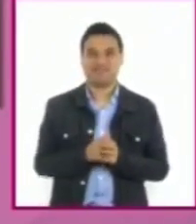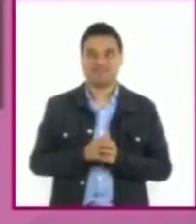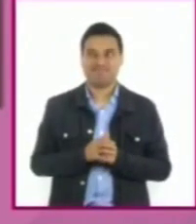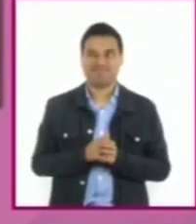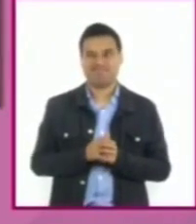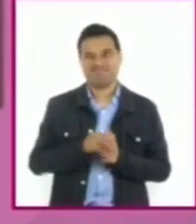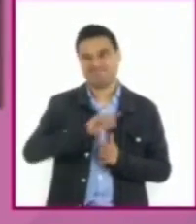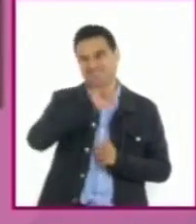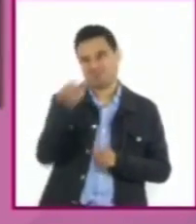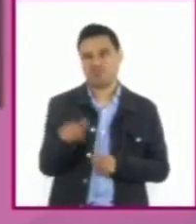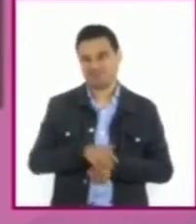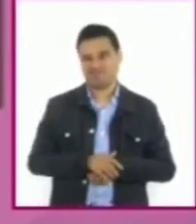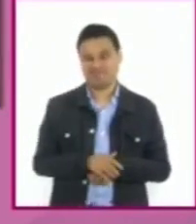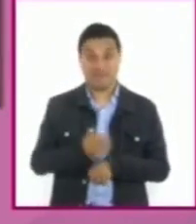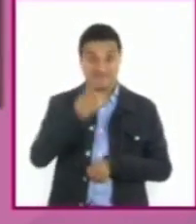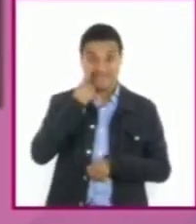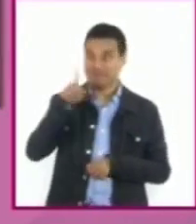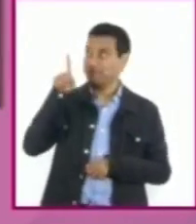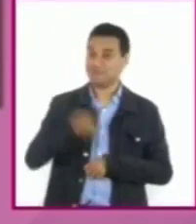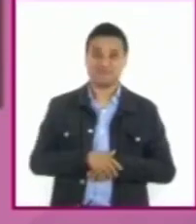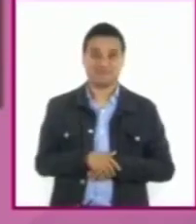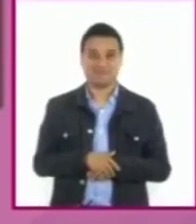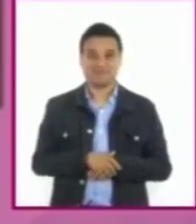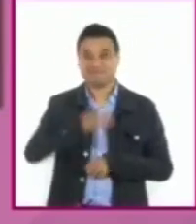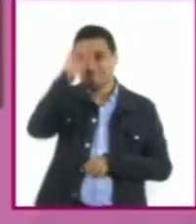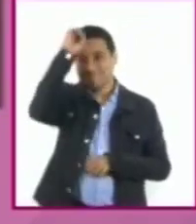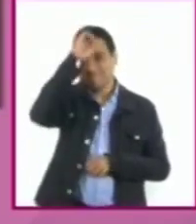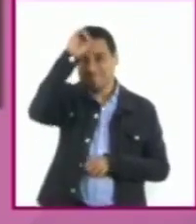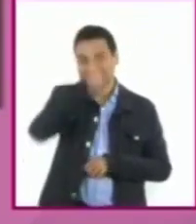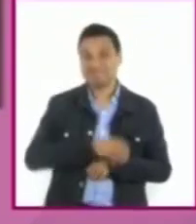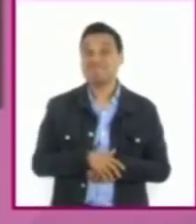días. Vean este paisaje. ¿Ustedes qué opinan?